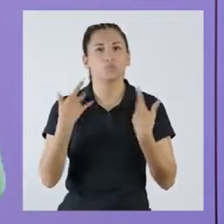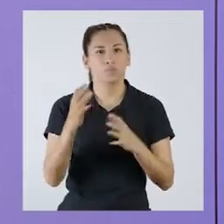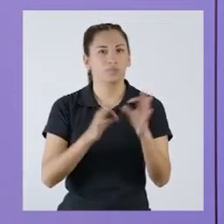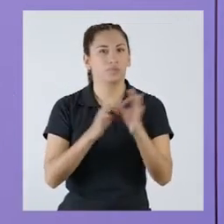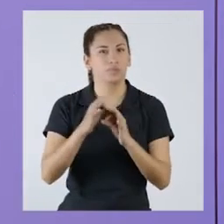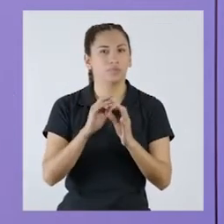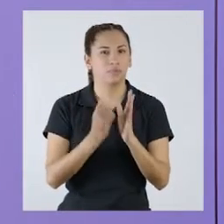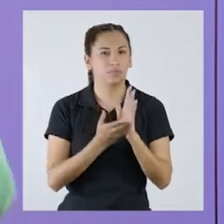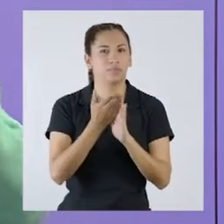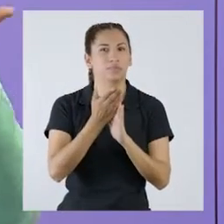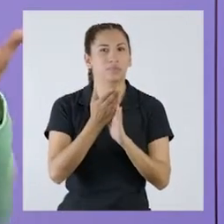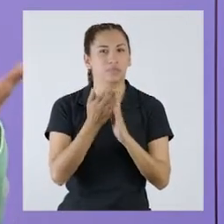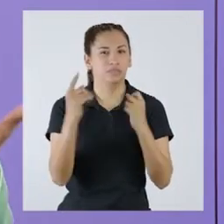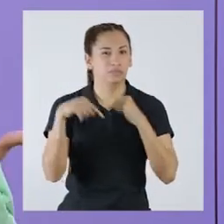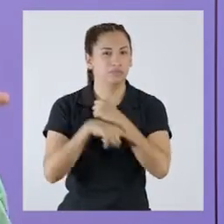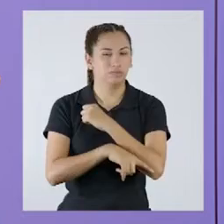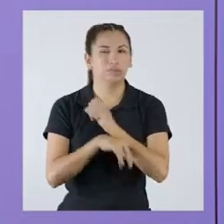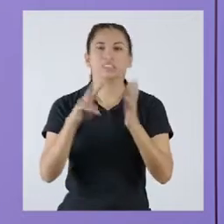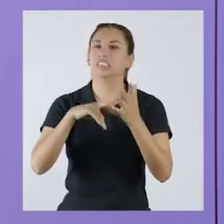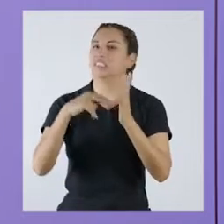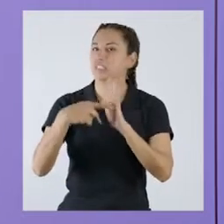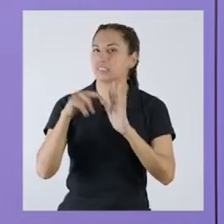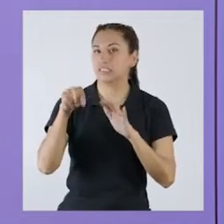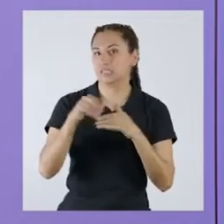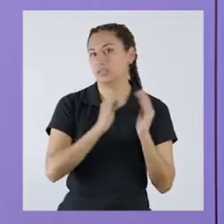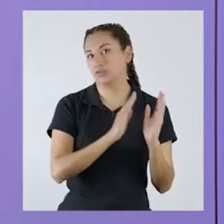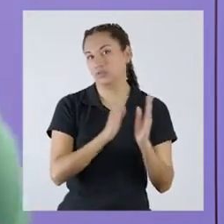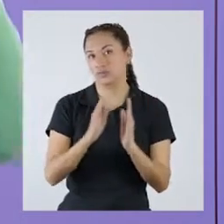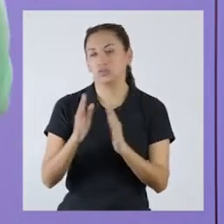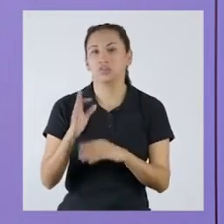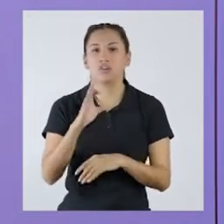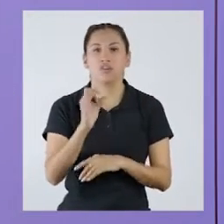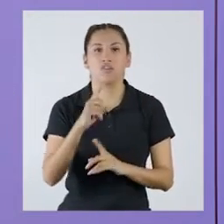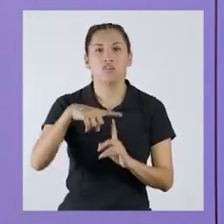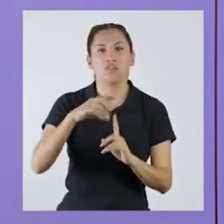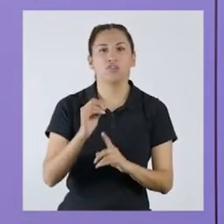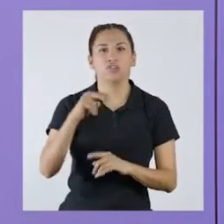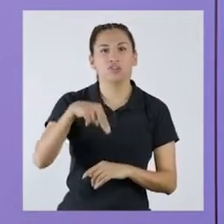con mayor detalle en qué consiste el proceso de